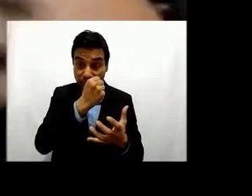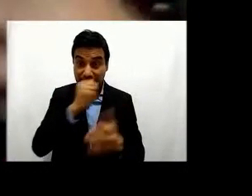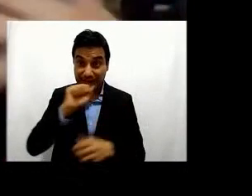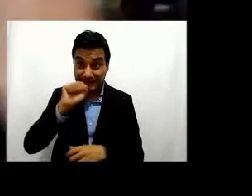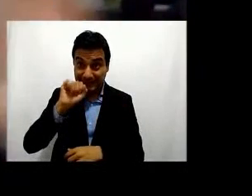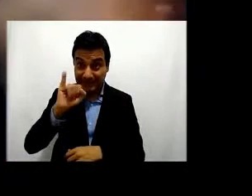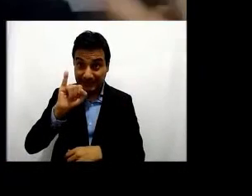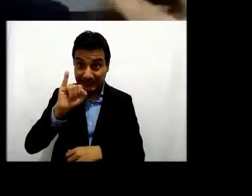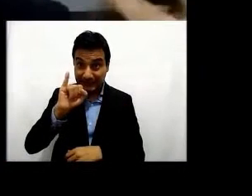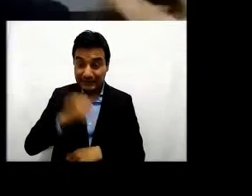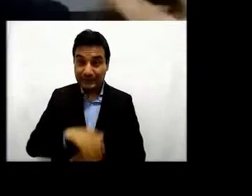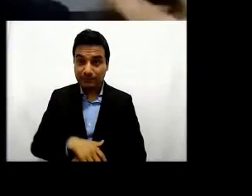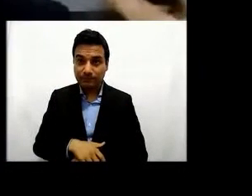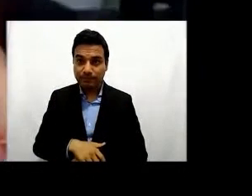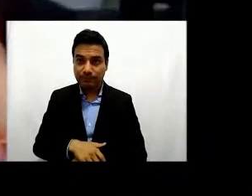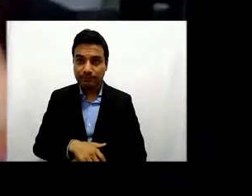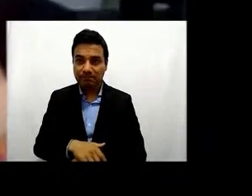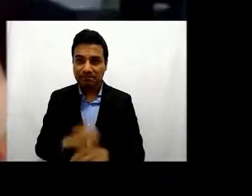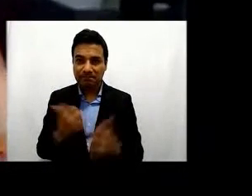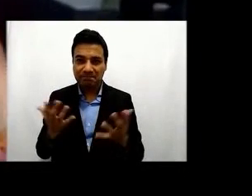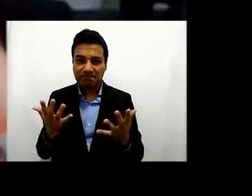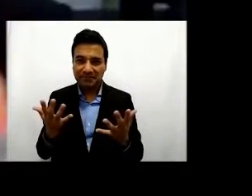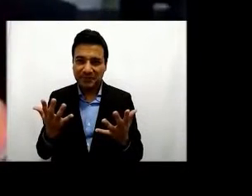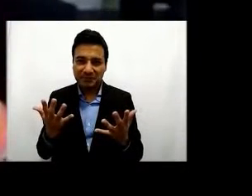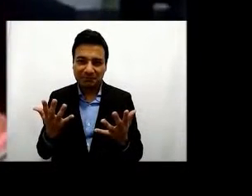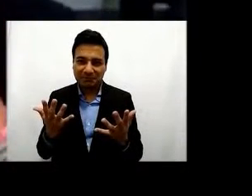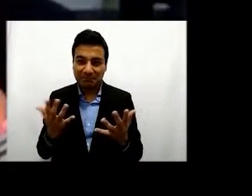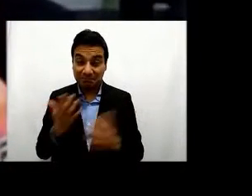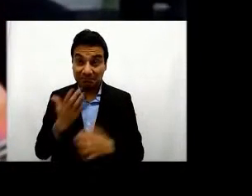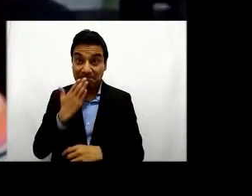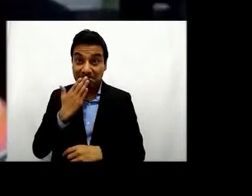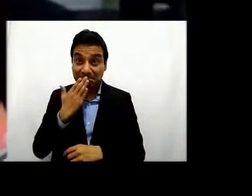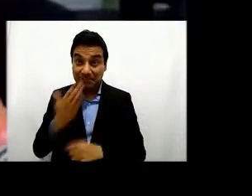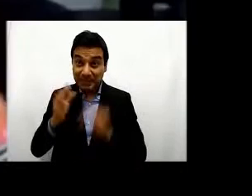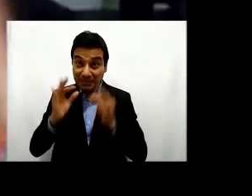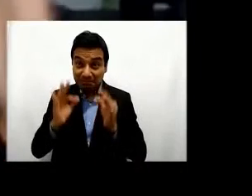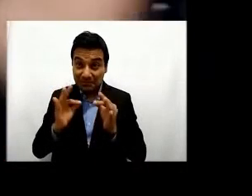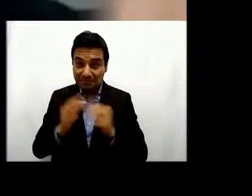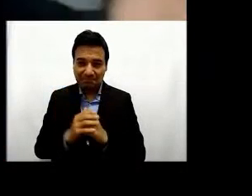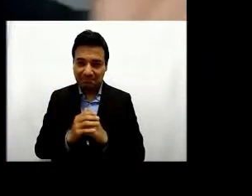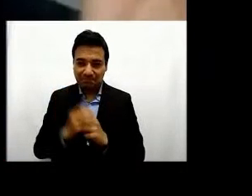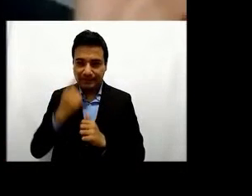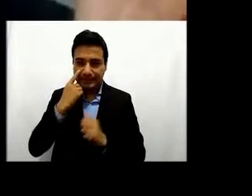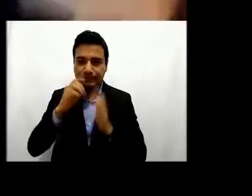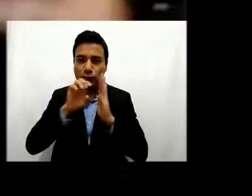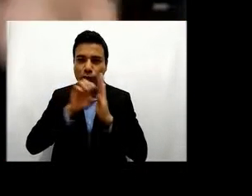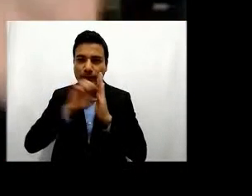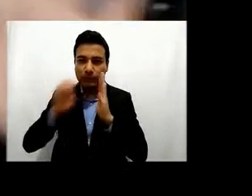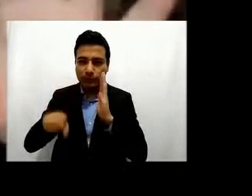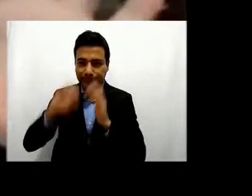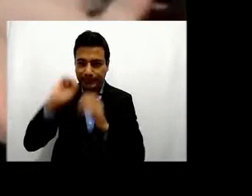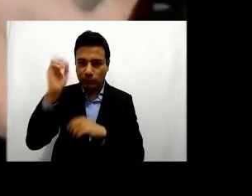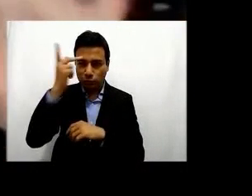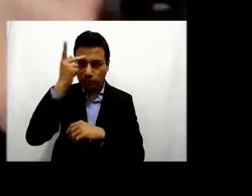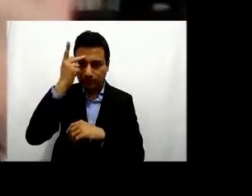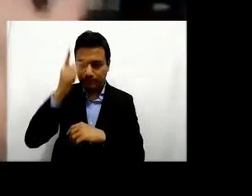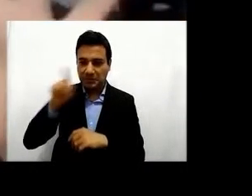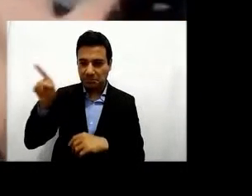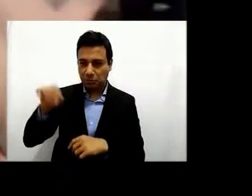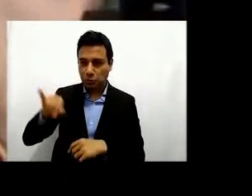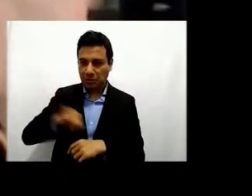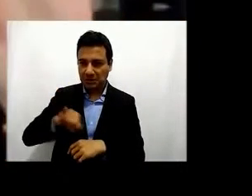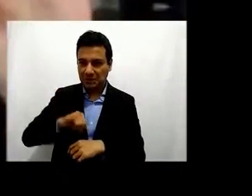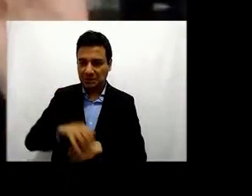pues que los fondos no eran responsivos a la emergencia, ¿no? En San Luis Potosí, por ejemplo, un hallazgo interesante, y no quiere decir que la